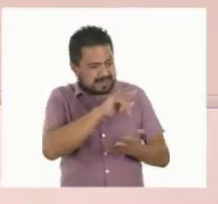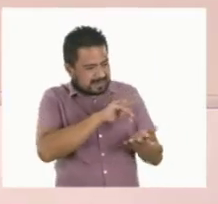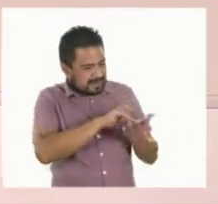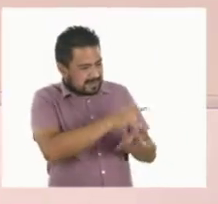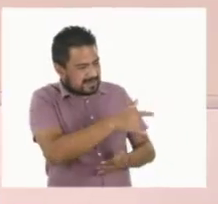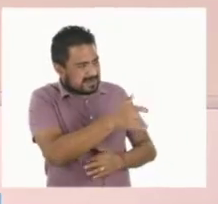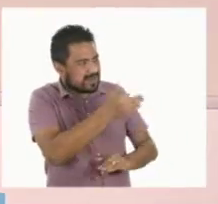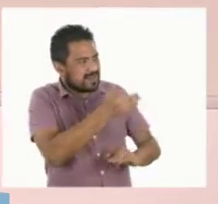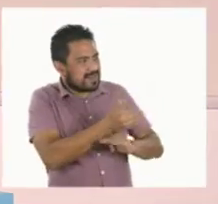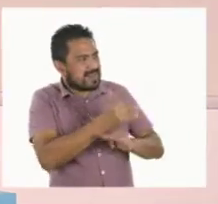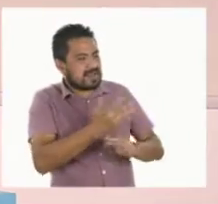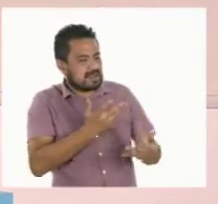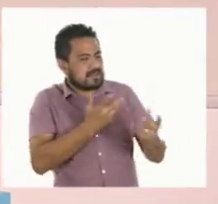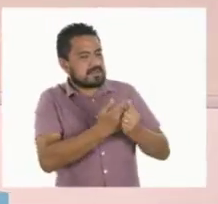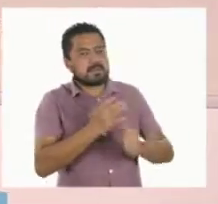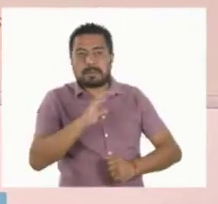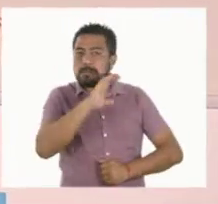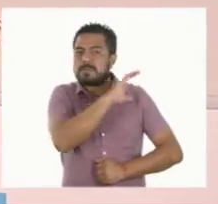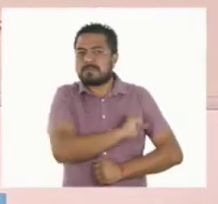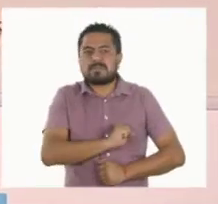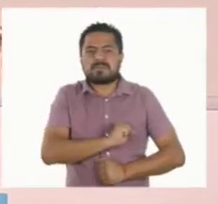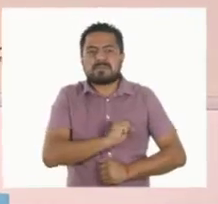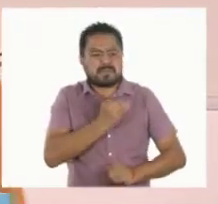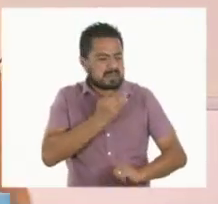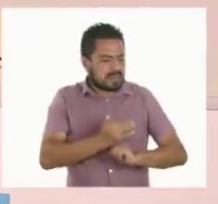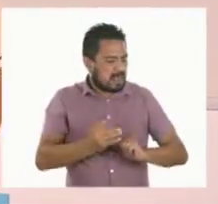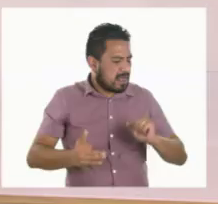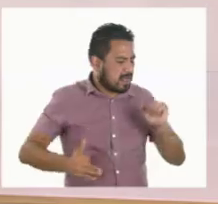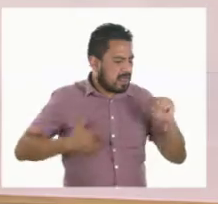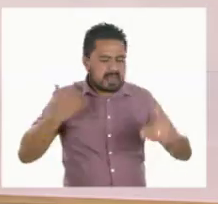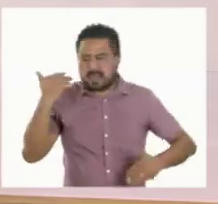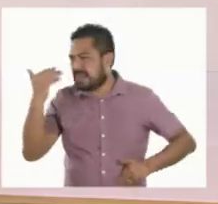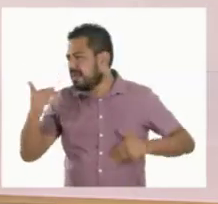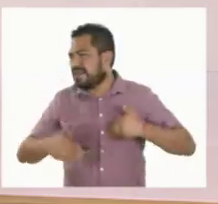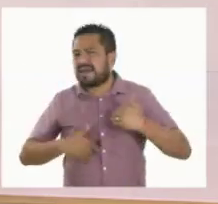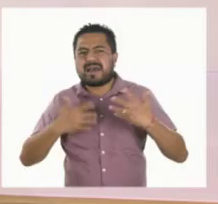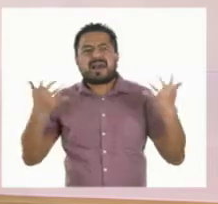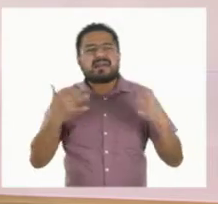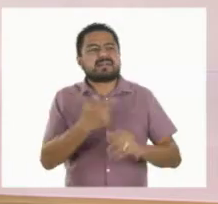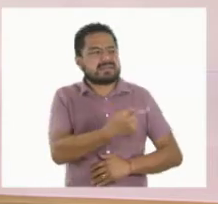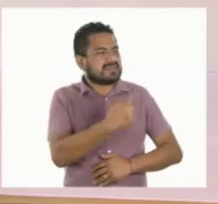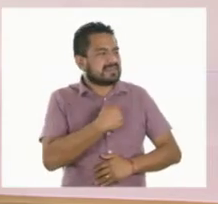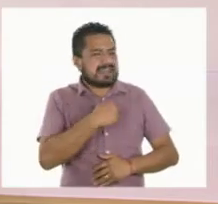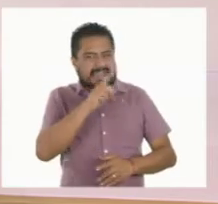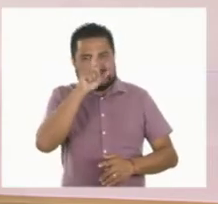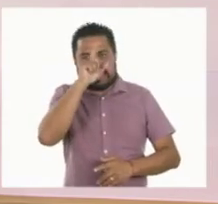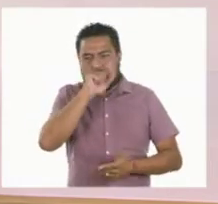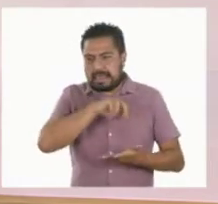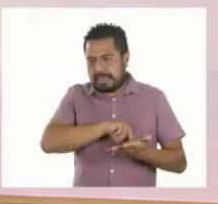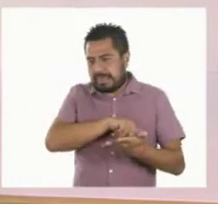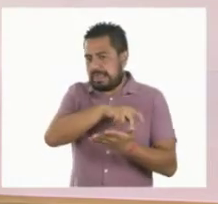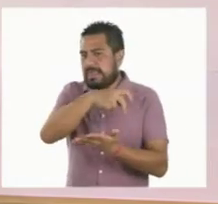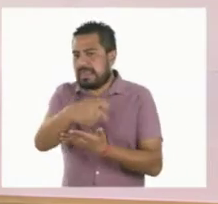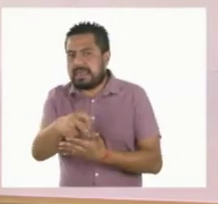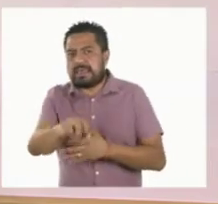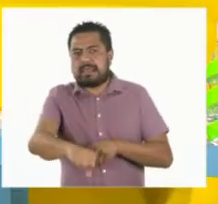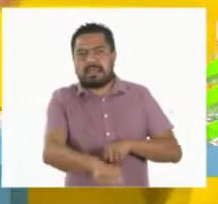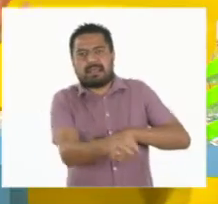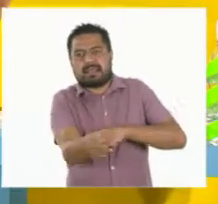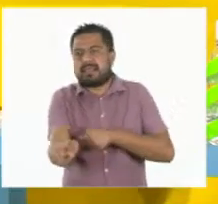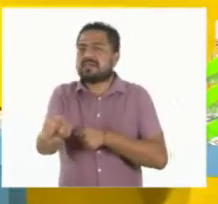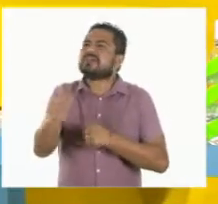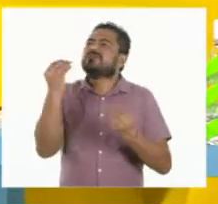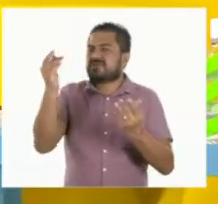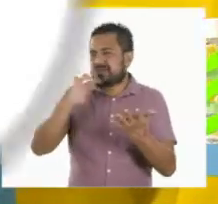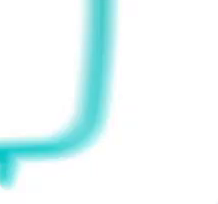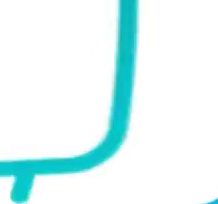Marianita. Me encantó estar el día de hoy. Estuve muy, muy divertido. Además, casi me hiciste caer con la víbora de la mar. Pues